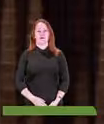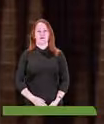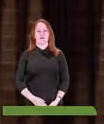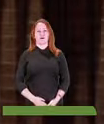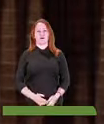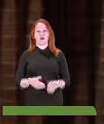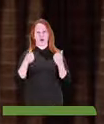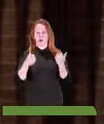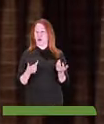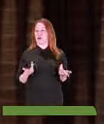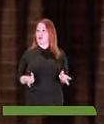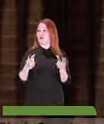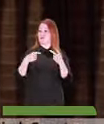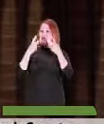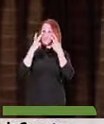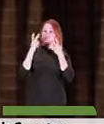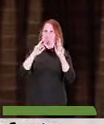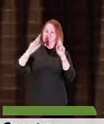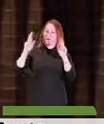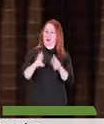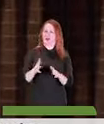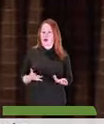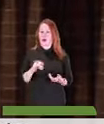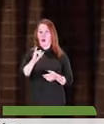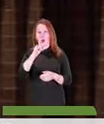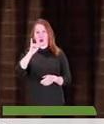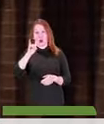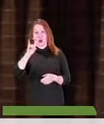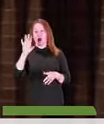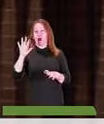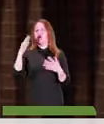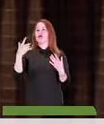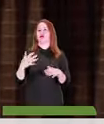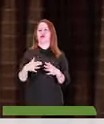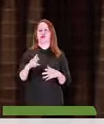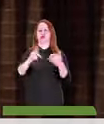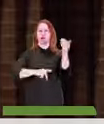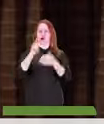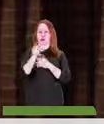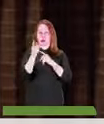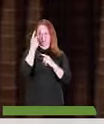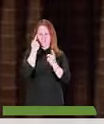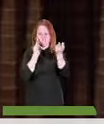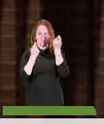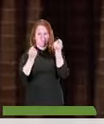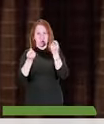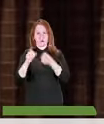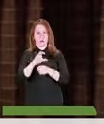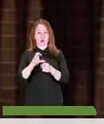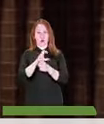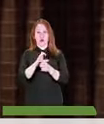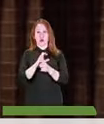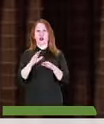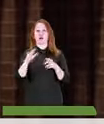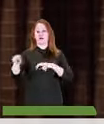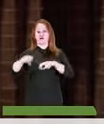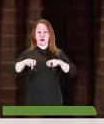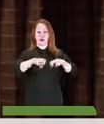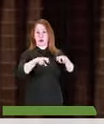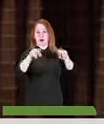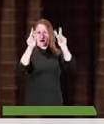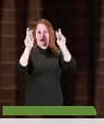Bueno, Diego, vemos en ese resumen que el IDU tiene en cabeza unos proyectos estratégicos para la ciudad de movilidad,